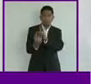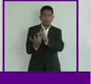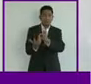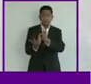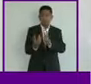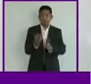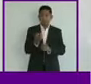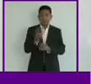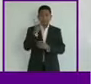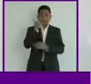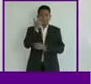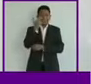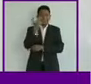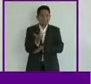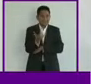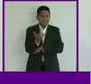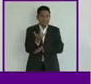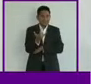escuelas